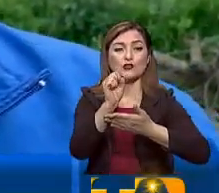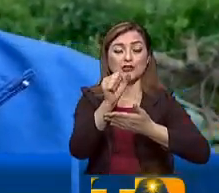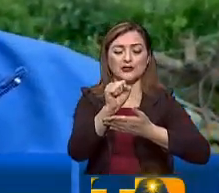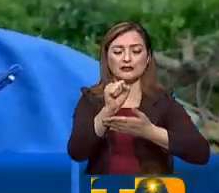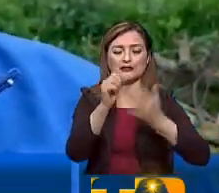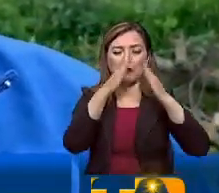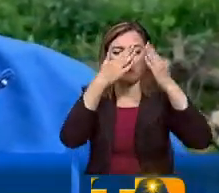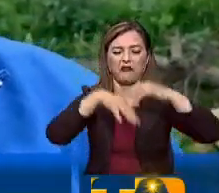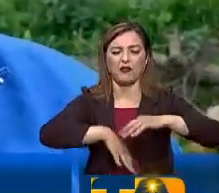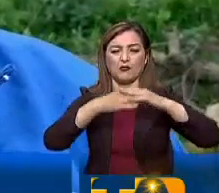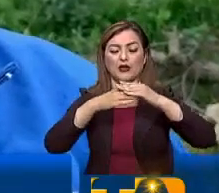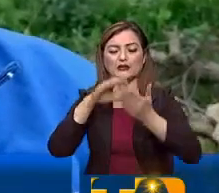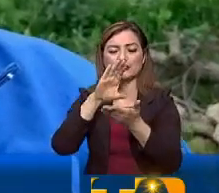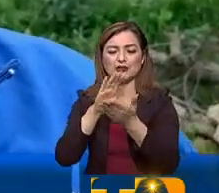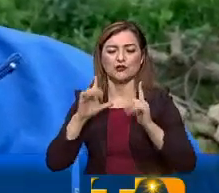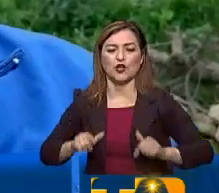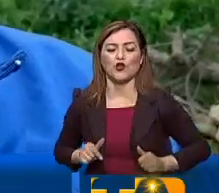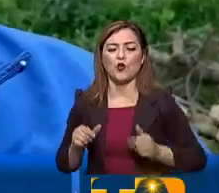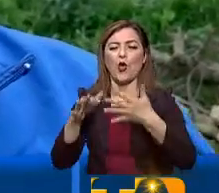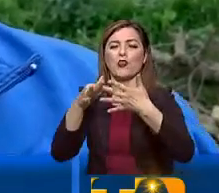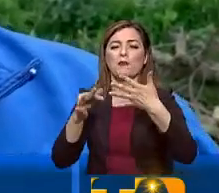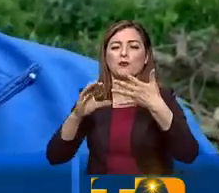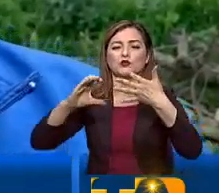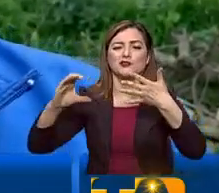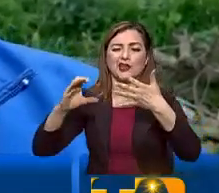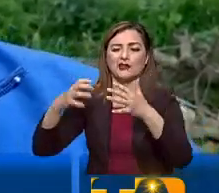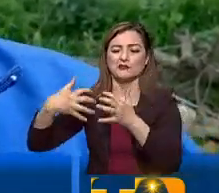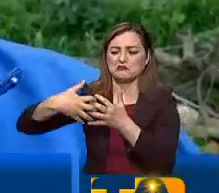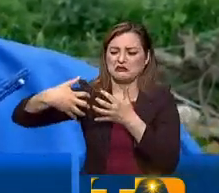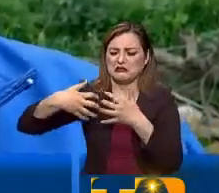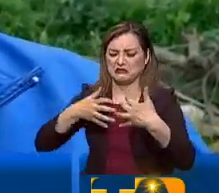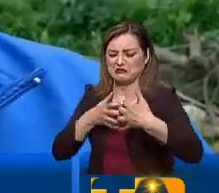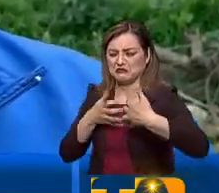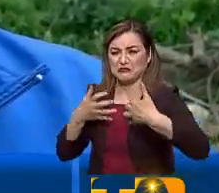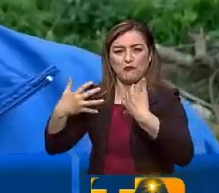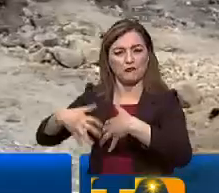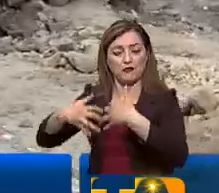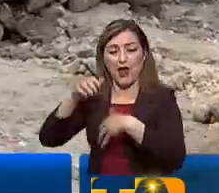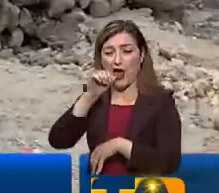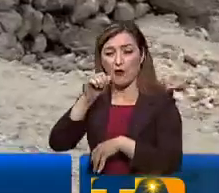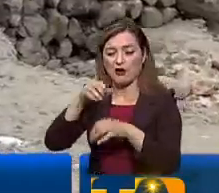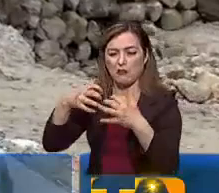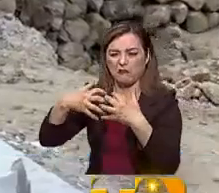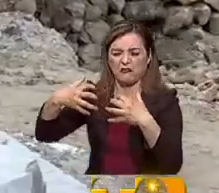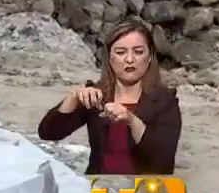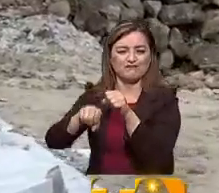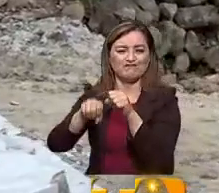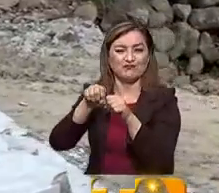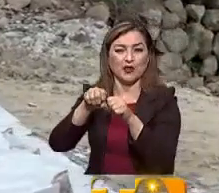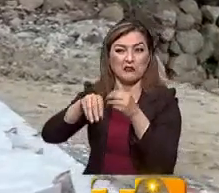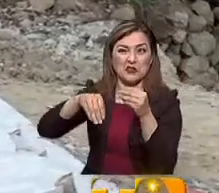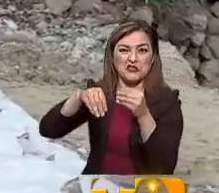posee presenta fisuras la planta de agua que abastece a que tiene fisuras los daños son millonarios